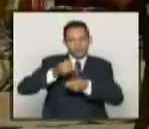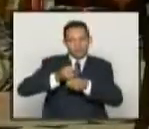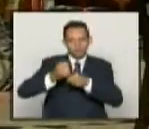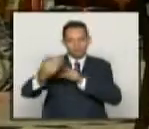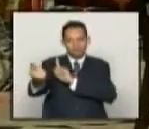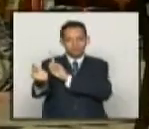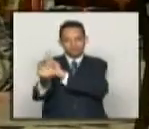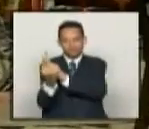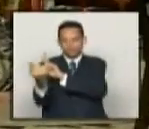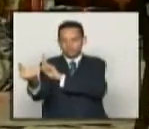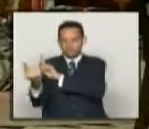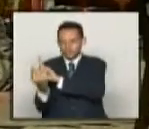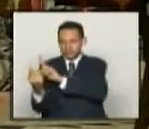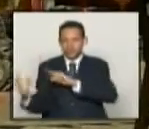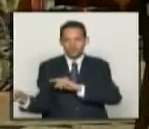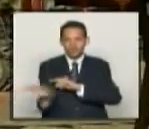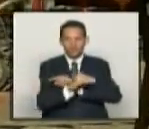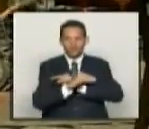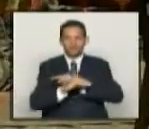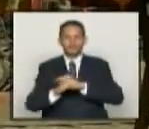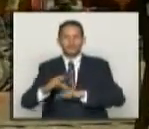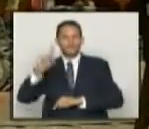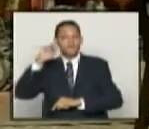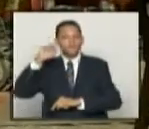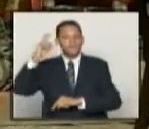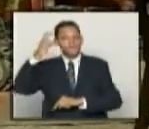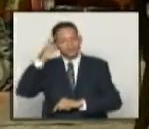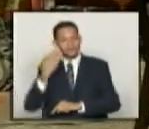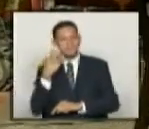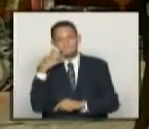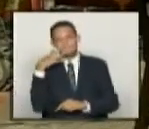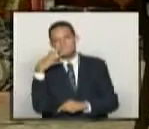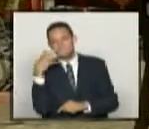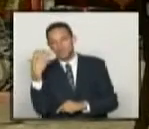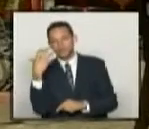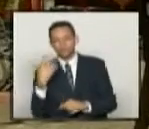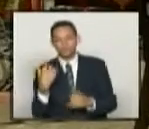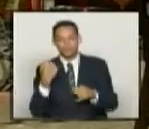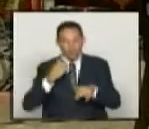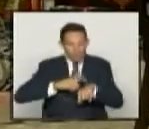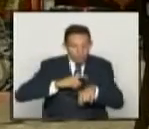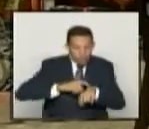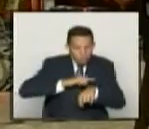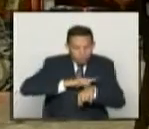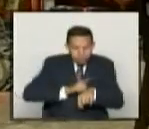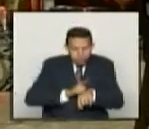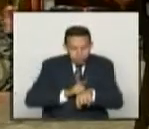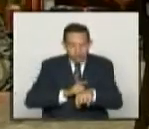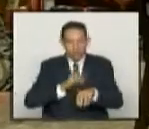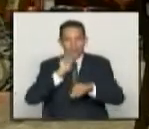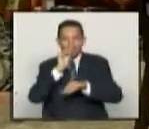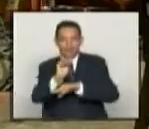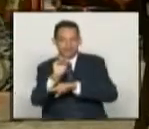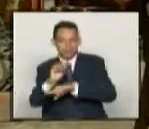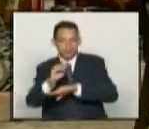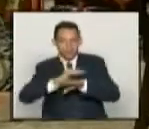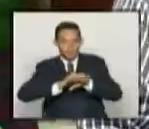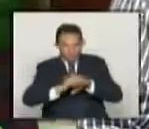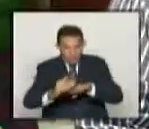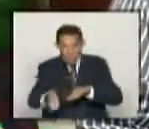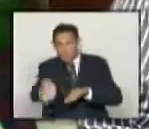lo felicito a usted y a toda su administración. Y si me lo permite, quiero aprovechar por los últimos minutos de este programa para invitar a las